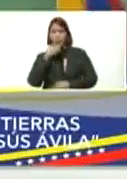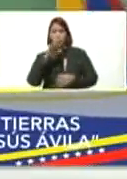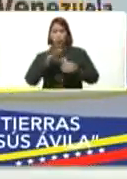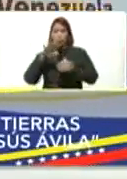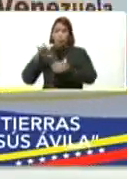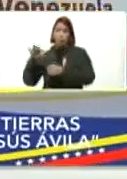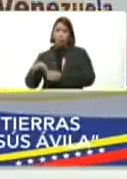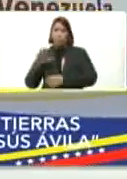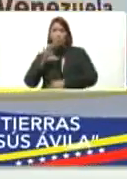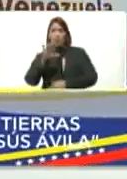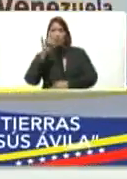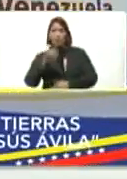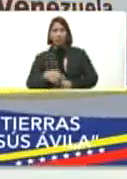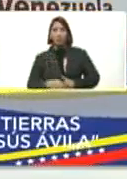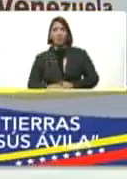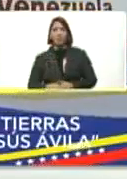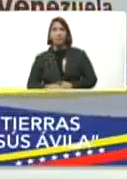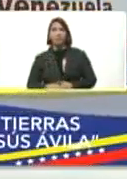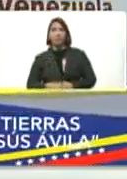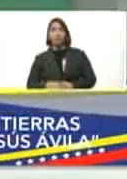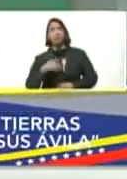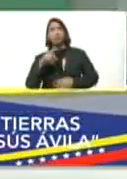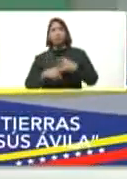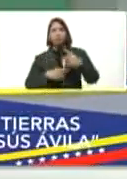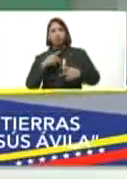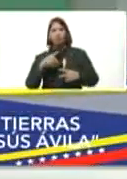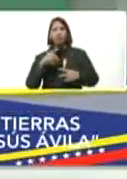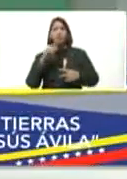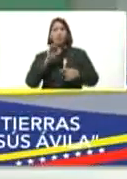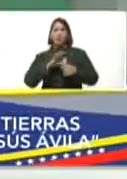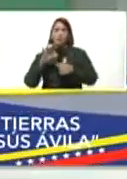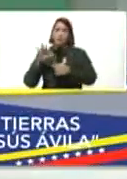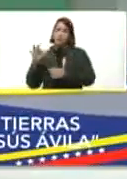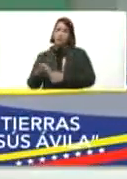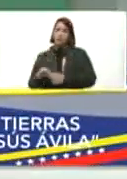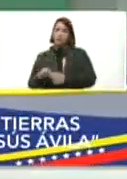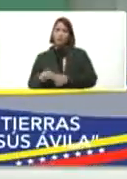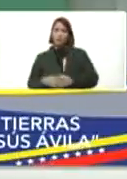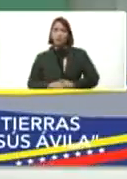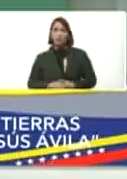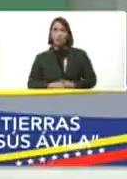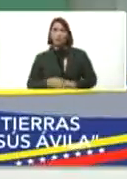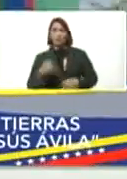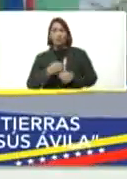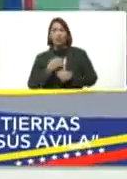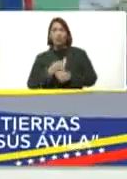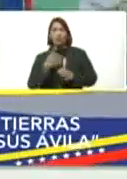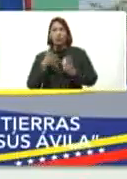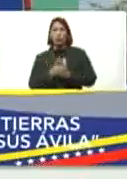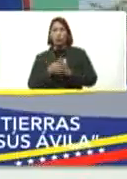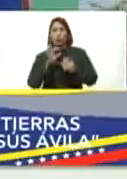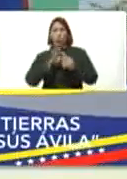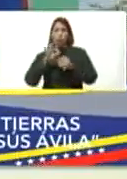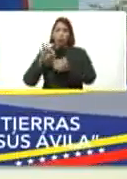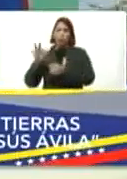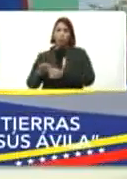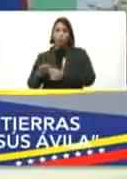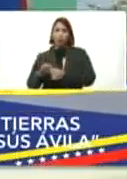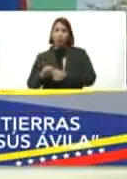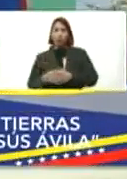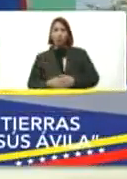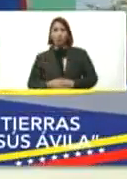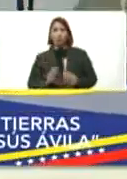de Castro Soteldo, Cultivando Patria. Trabajo sobre los cultivadores de algas. ¿Tú lo